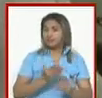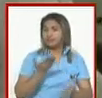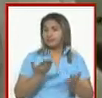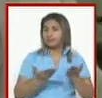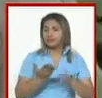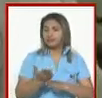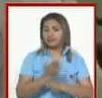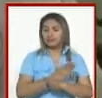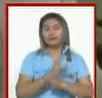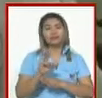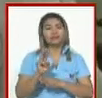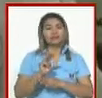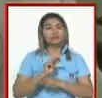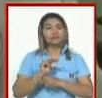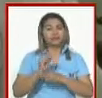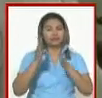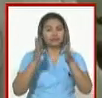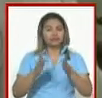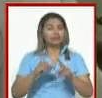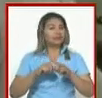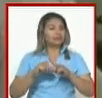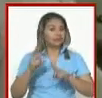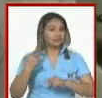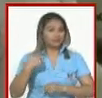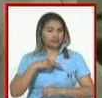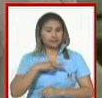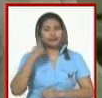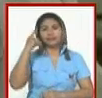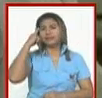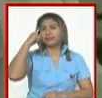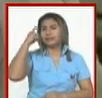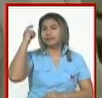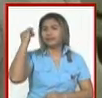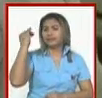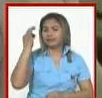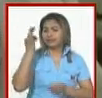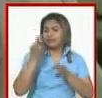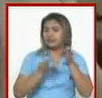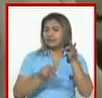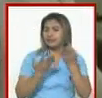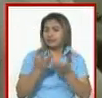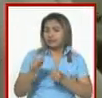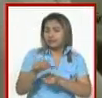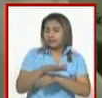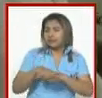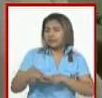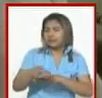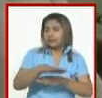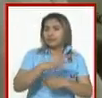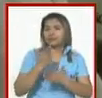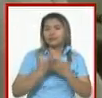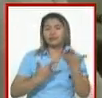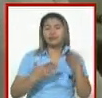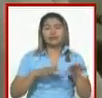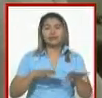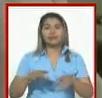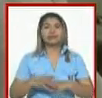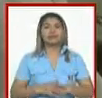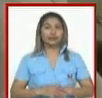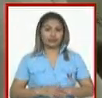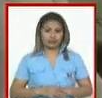la exministra pero nosotros consideramos que viendo la situación y el contexto y todo cuanto ha acontecido